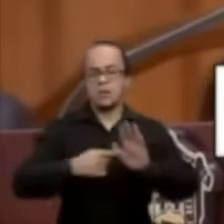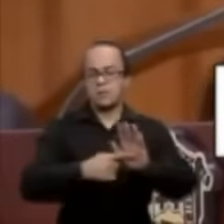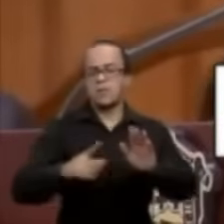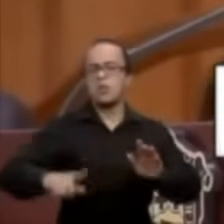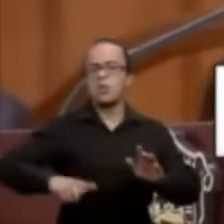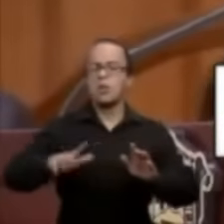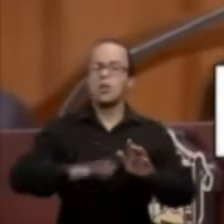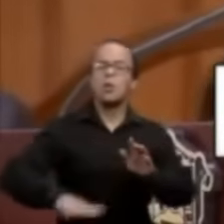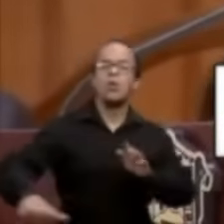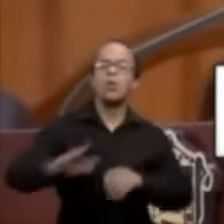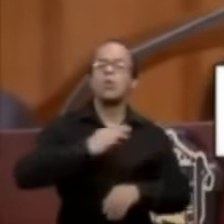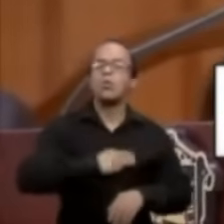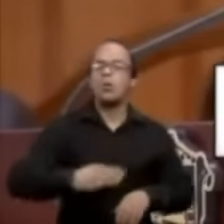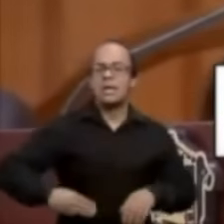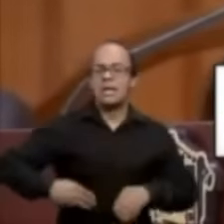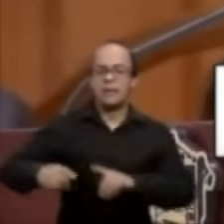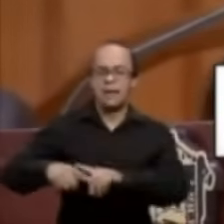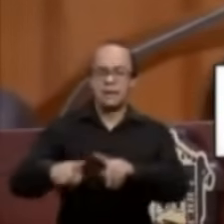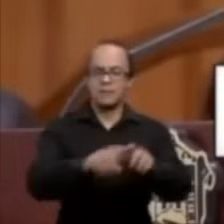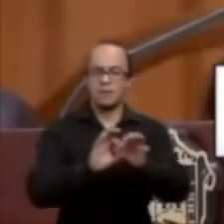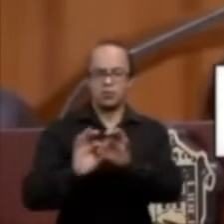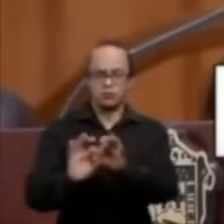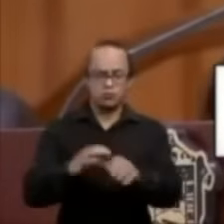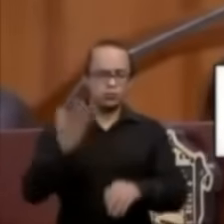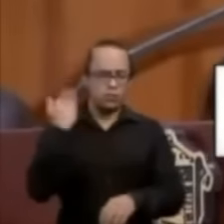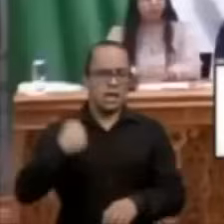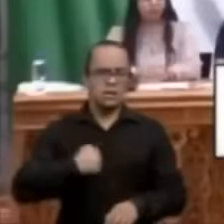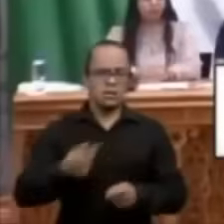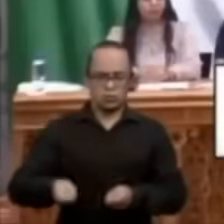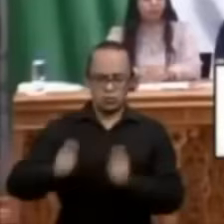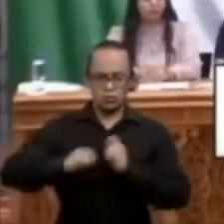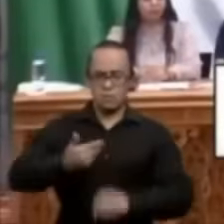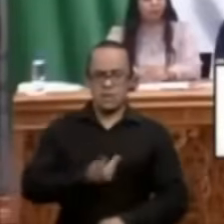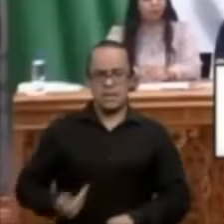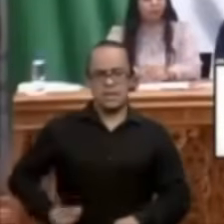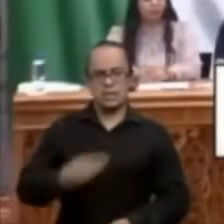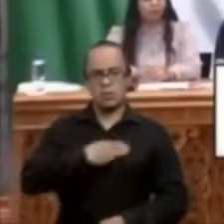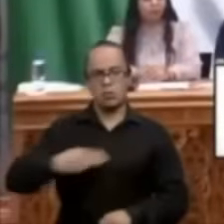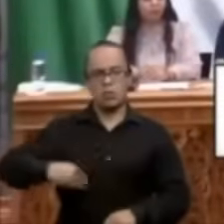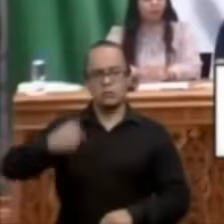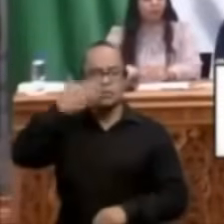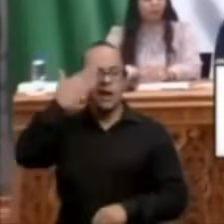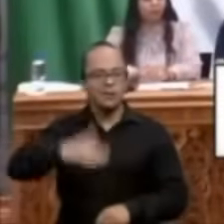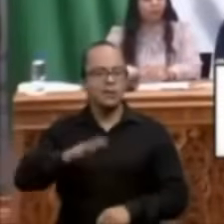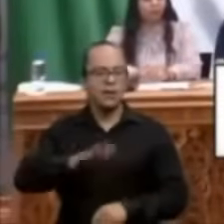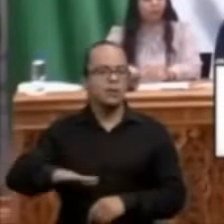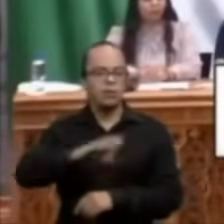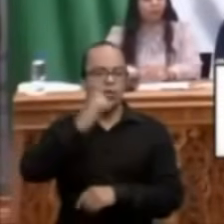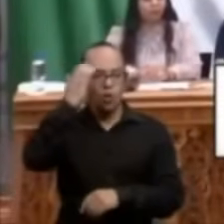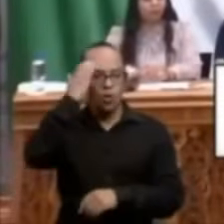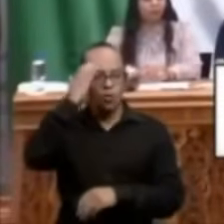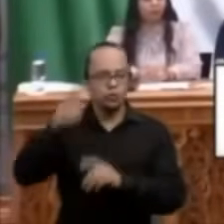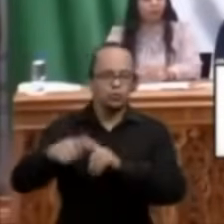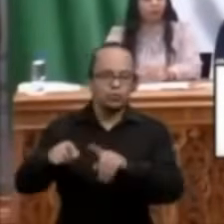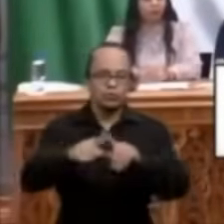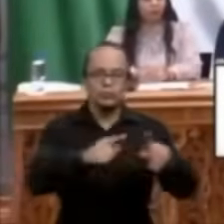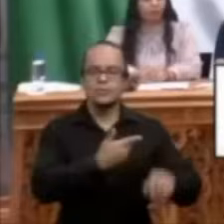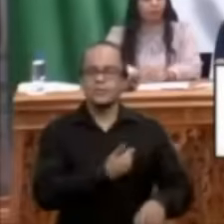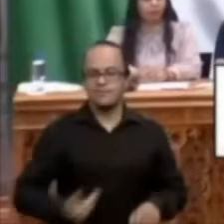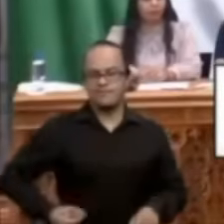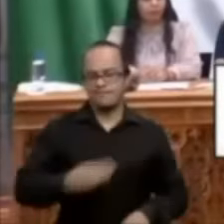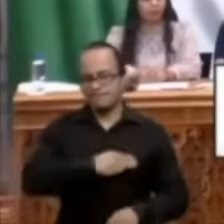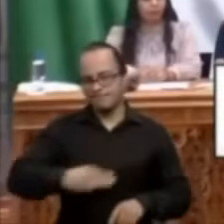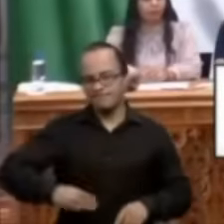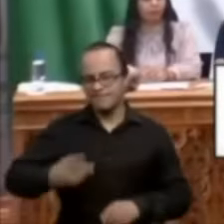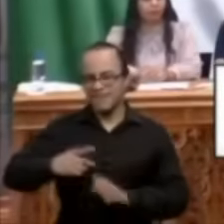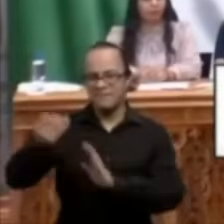municipalista. Yo tuve el privilegio de ser presidenta municipal y sé de los problemas y carencias que enfrentan nuestros presidentes